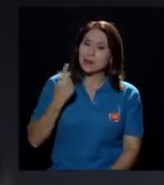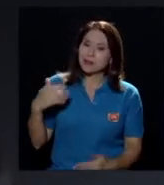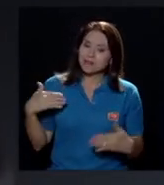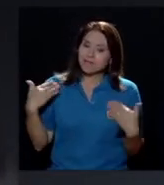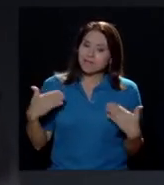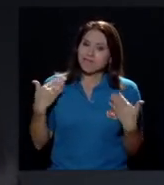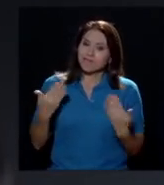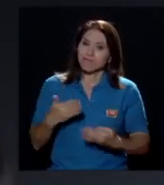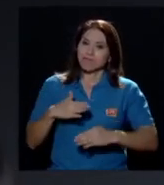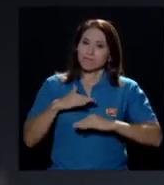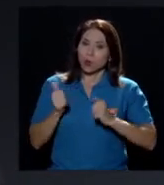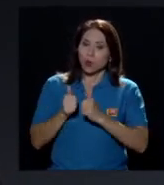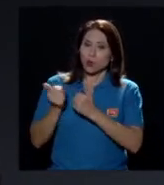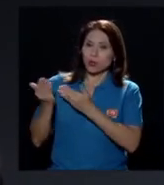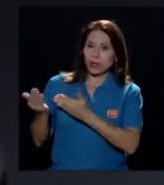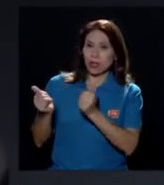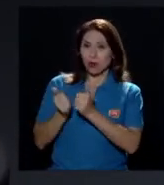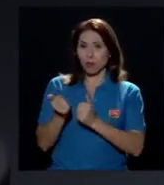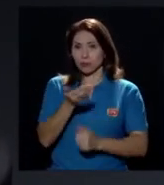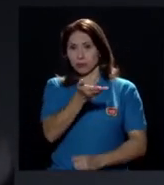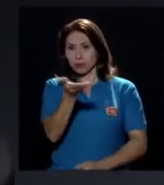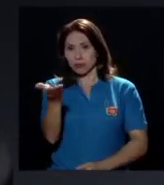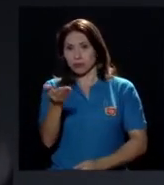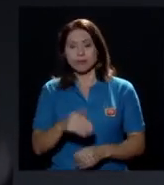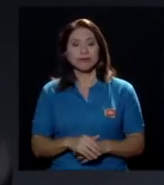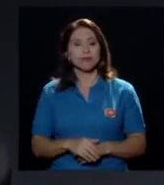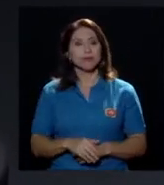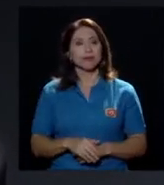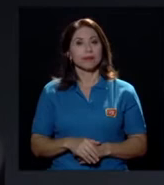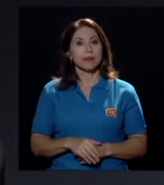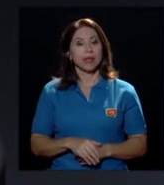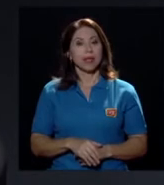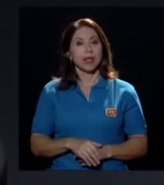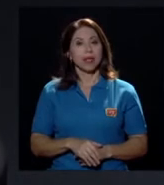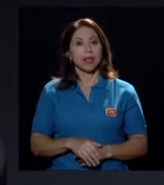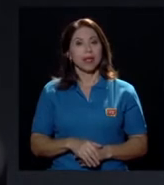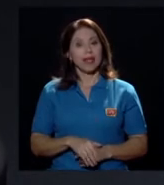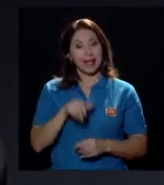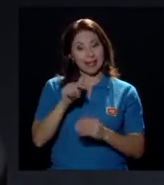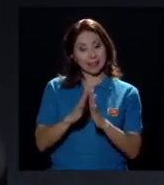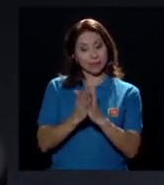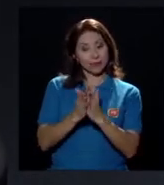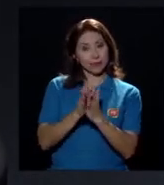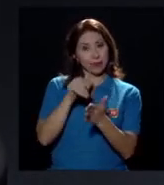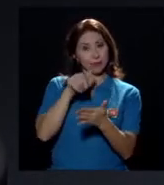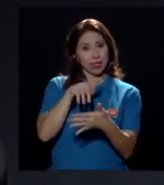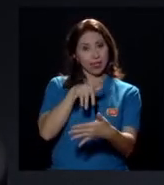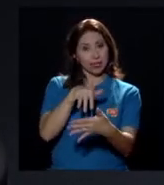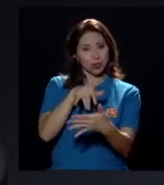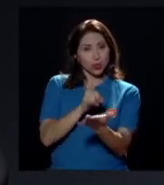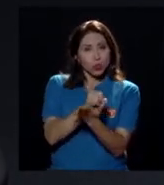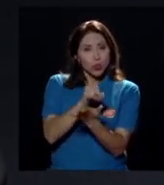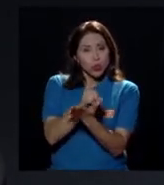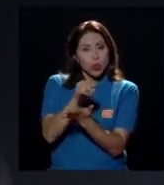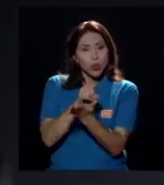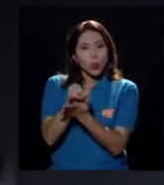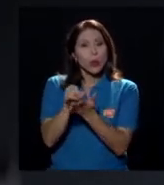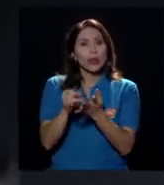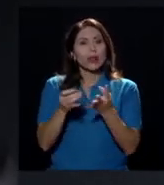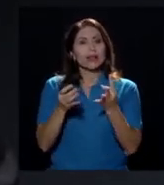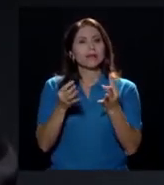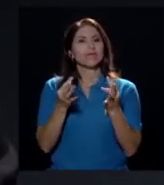usted y con los televidentes. El estudio trata de hacer una